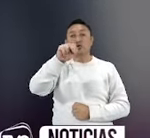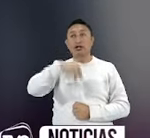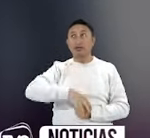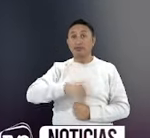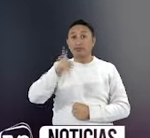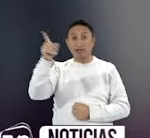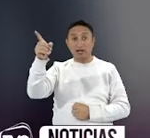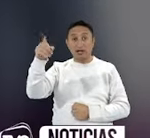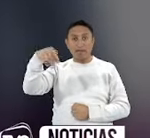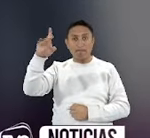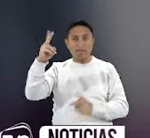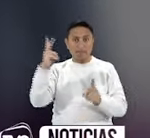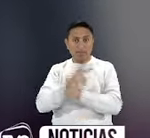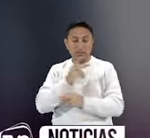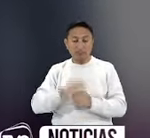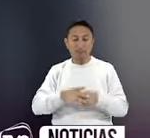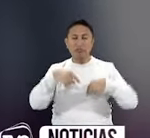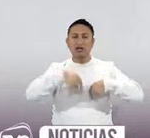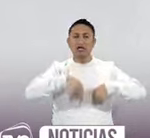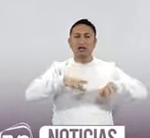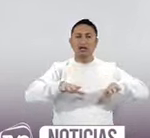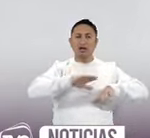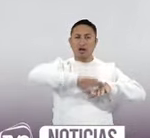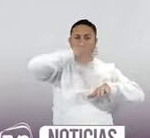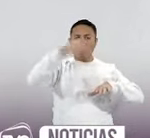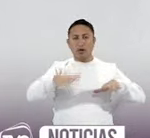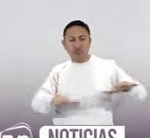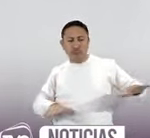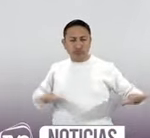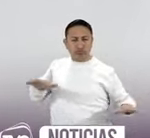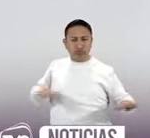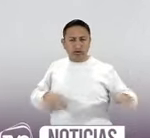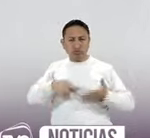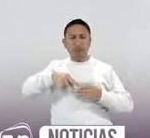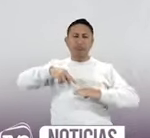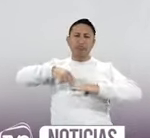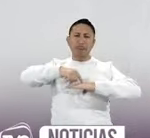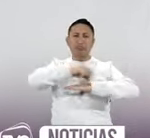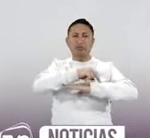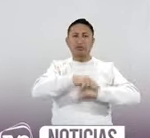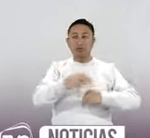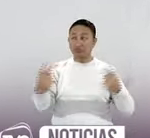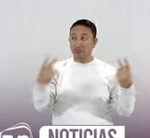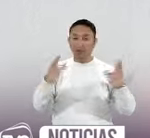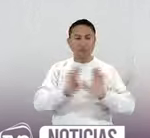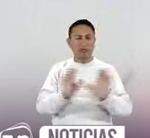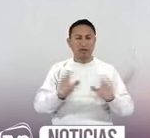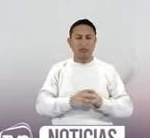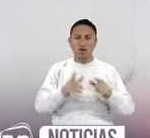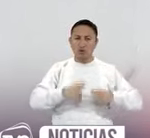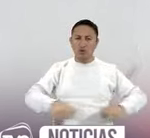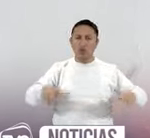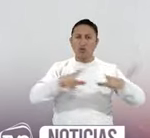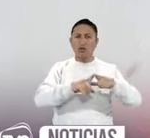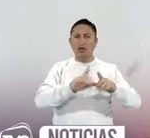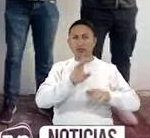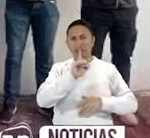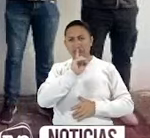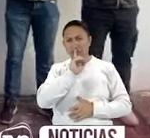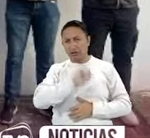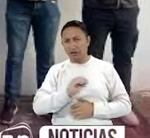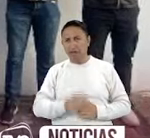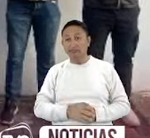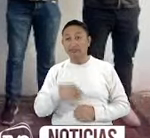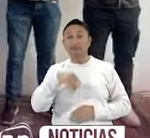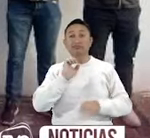extranjero caminaba por Montañita, mantenía un perfil bajo, evitaba centros comerciales, lugares de concurrencia masiva. En Ecuador